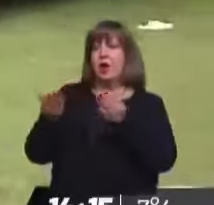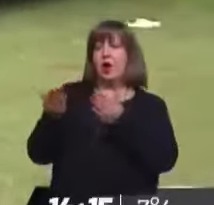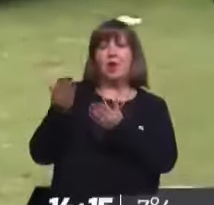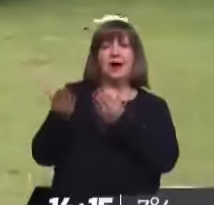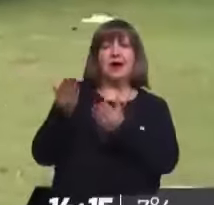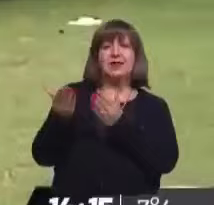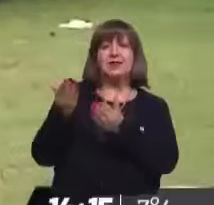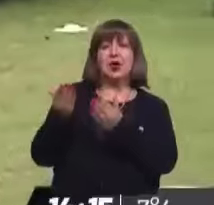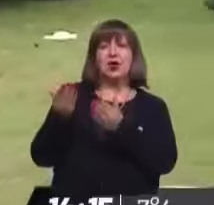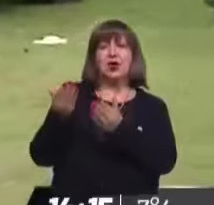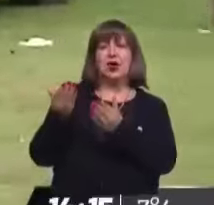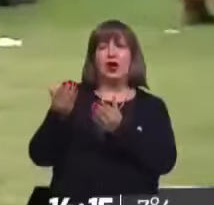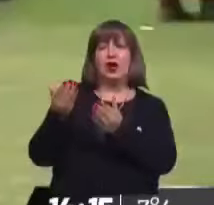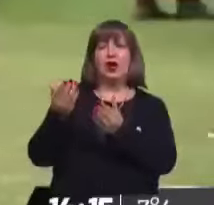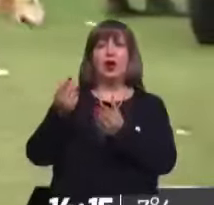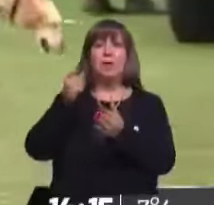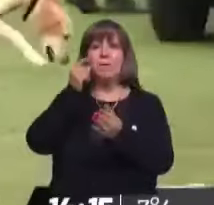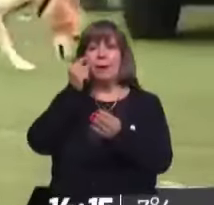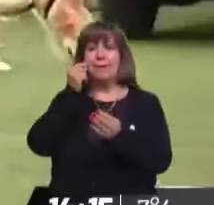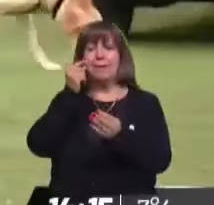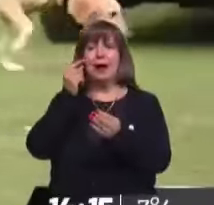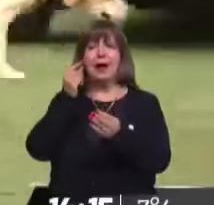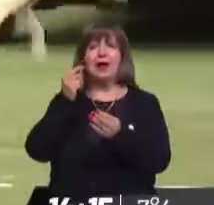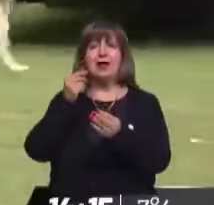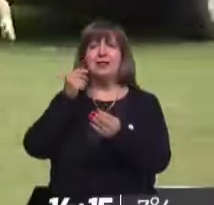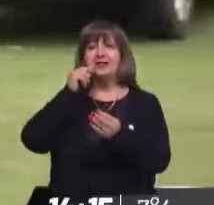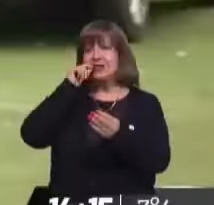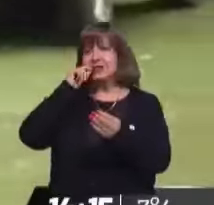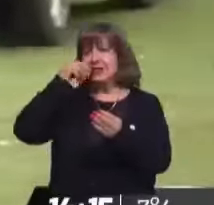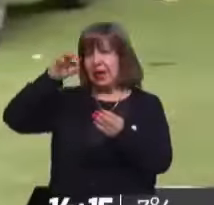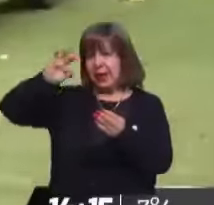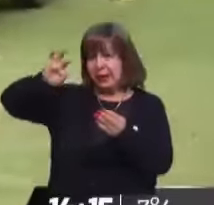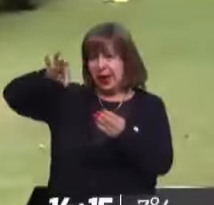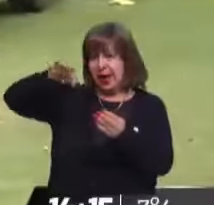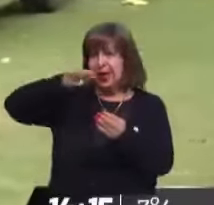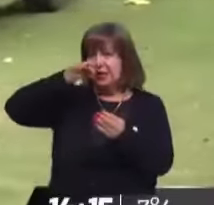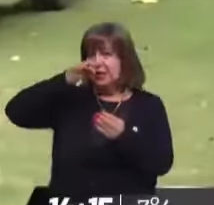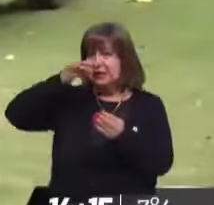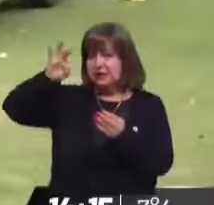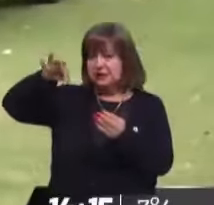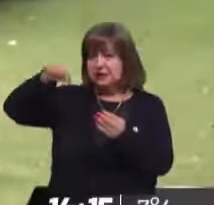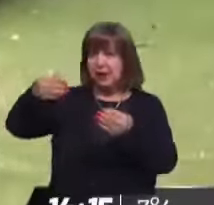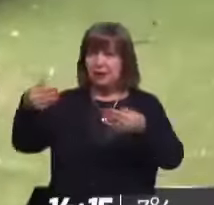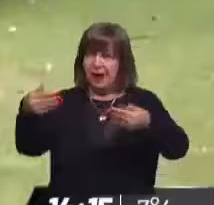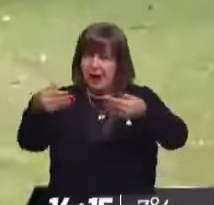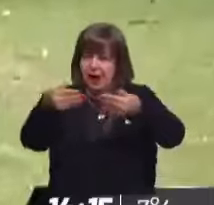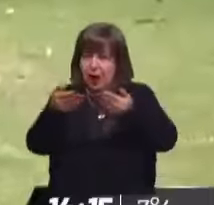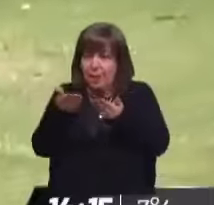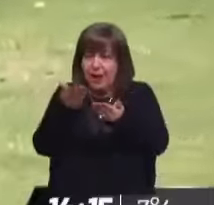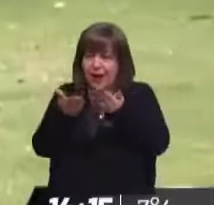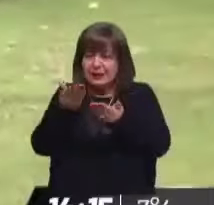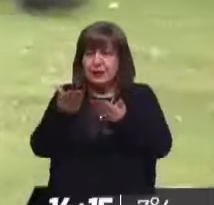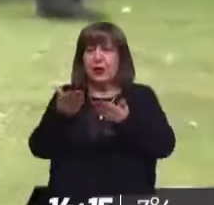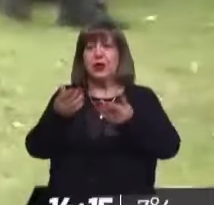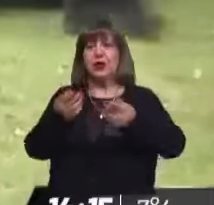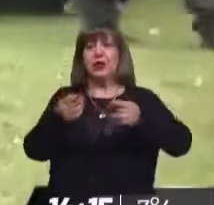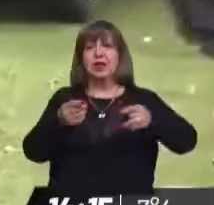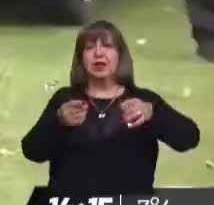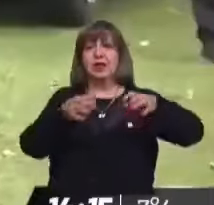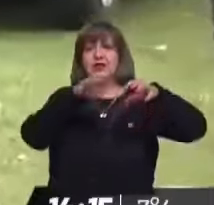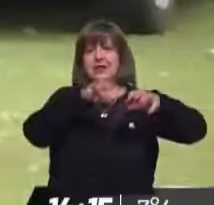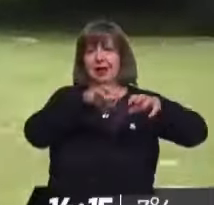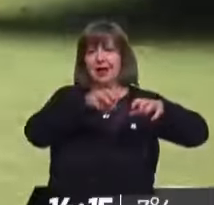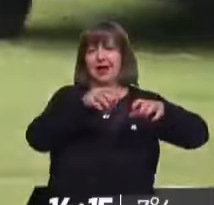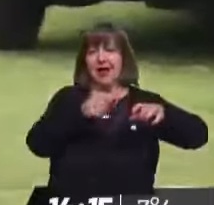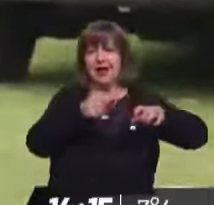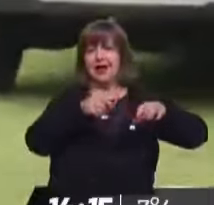desaparecido. Ese ADN fue hallado en la Ford Ranger del principal acusado en este hecho. Importante revelación